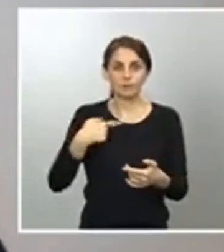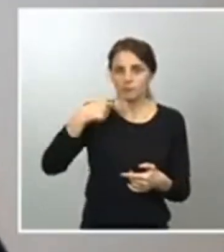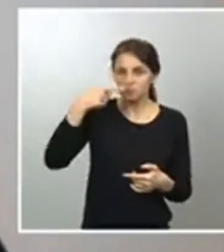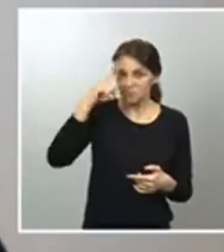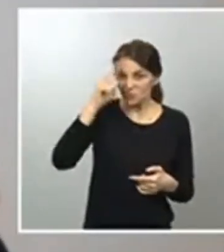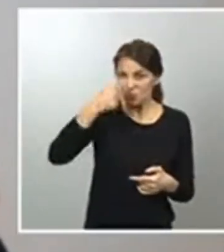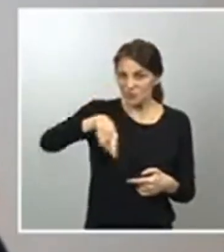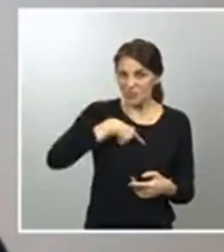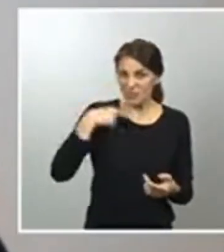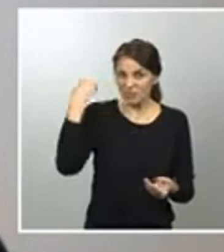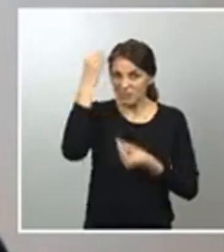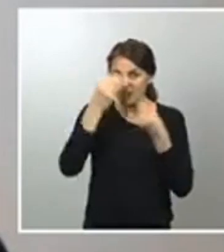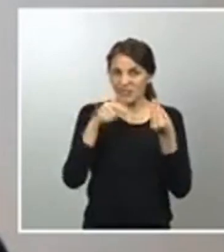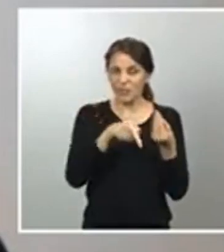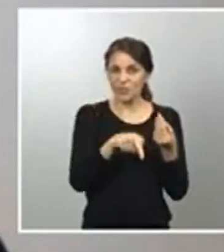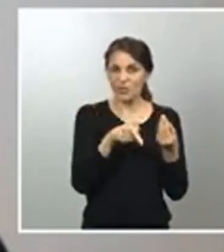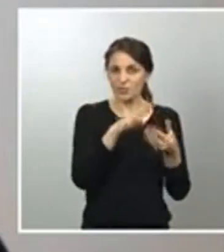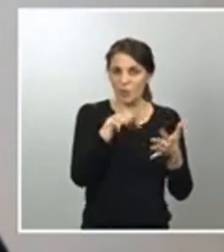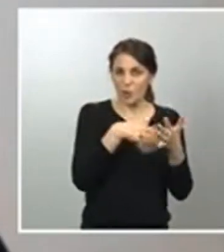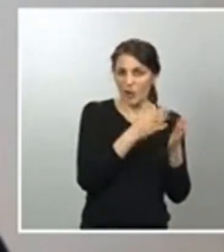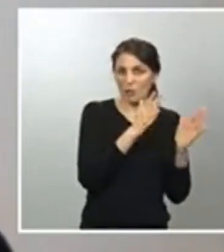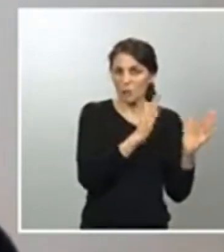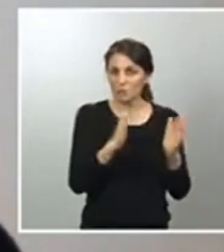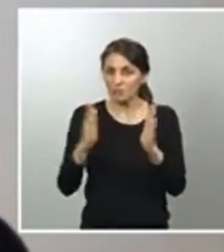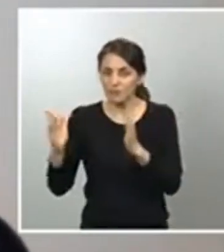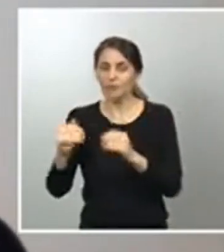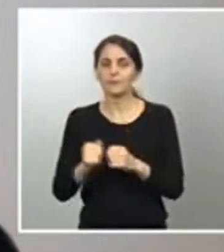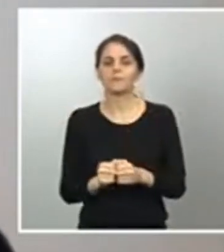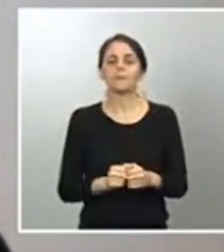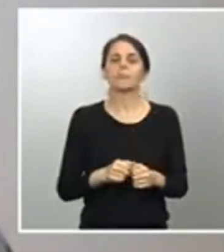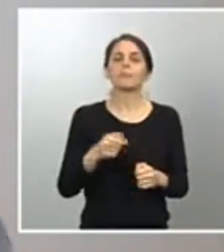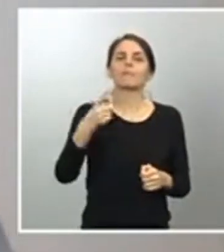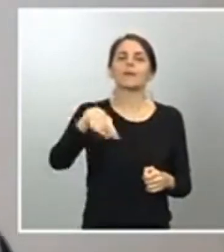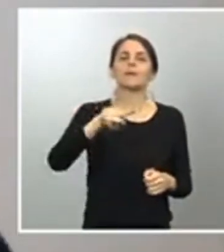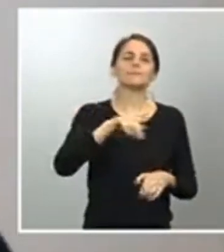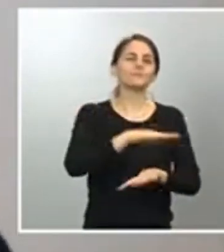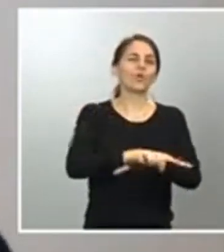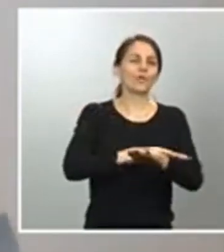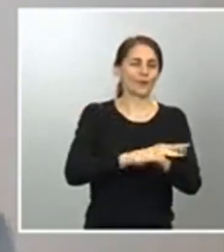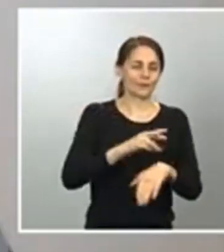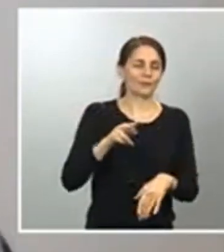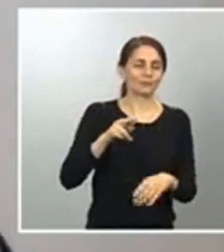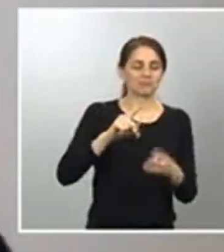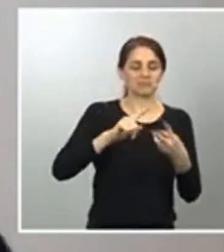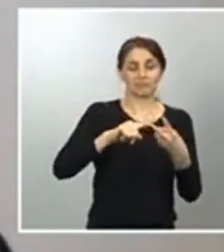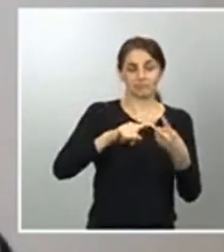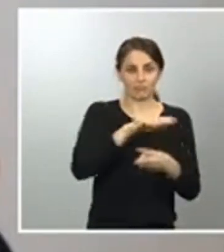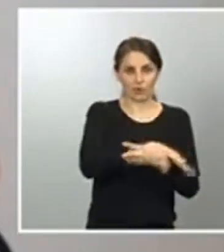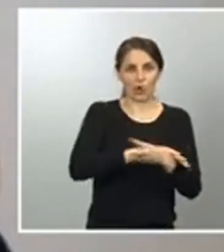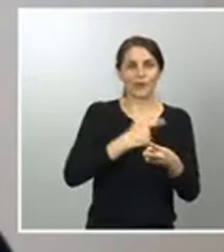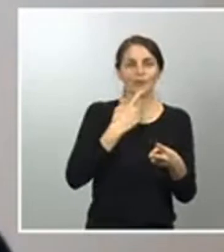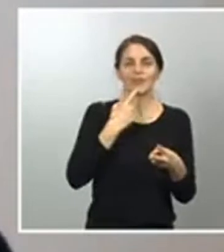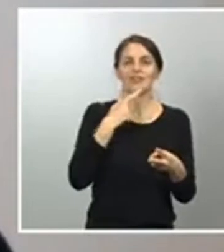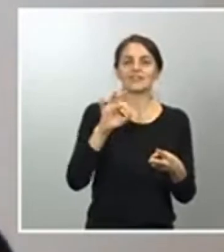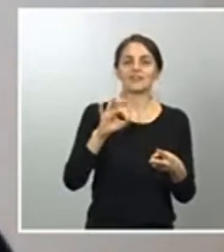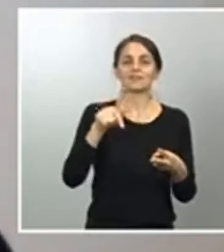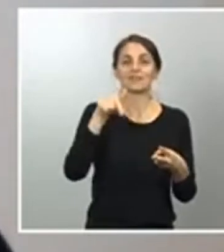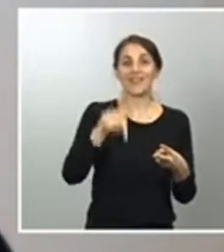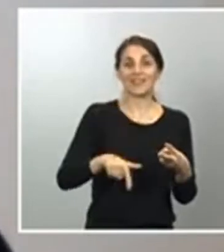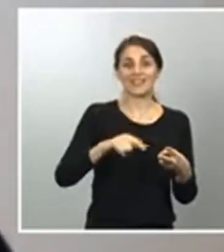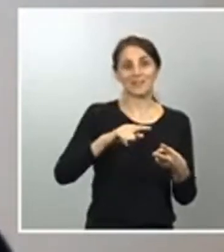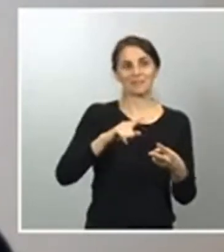Gobierno ha insistido en que esta crisis no la van a pagar los de siempre. Ha sido una frase que han ido repitiendo los distintos miembros del